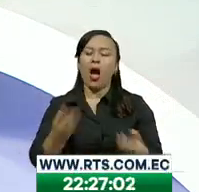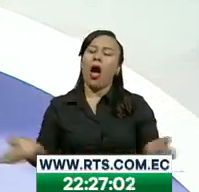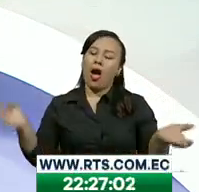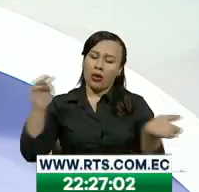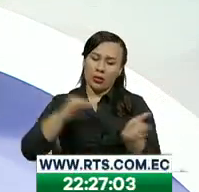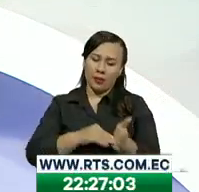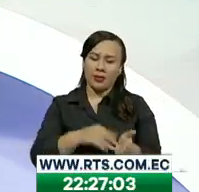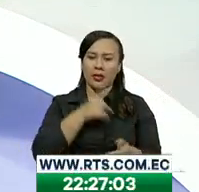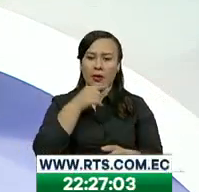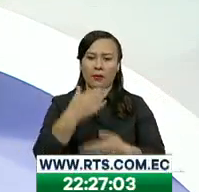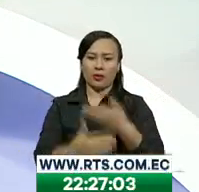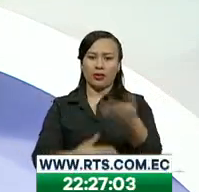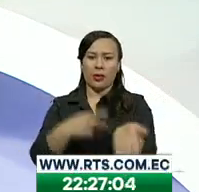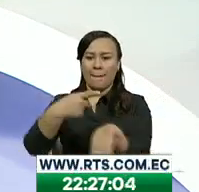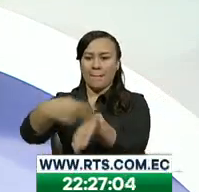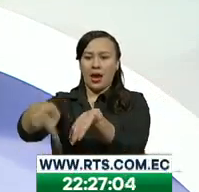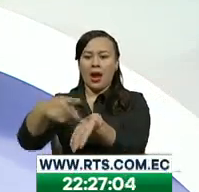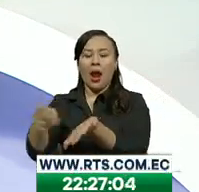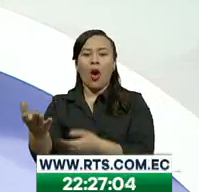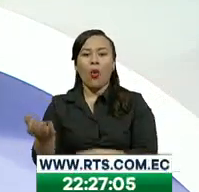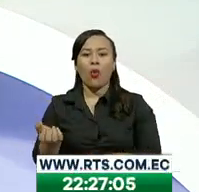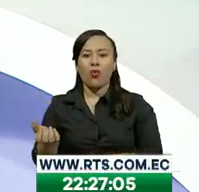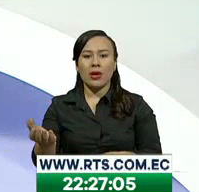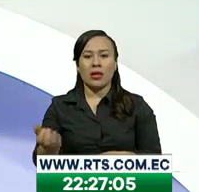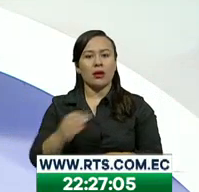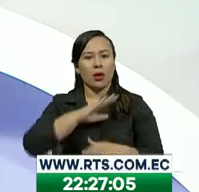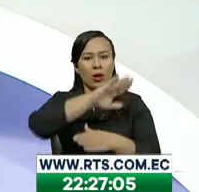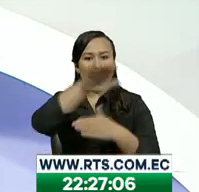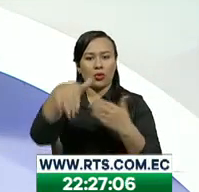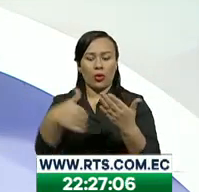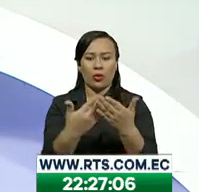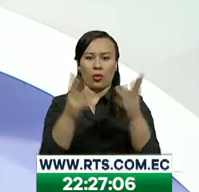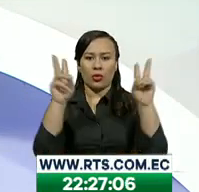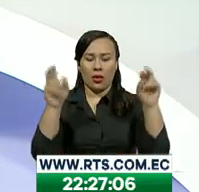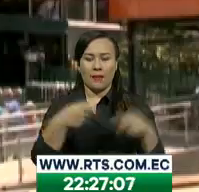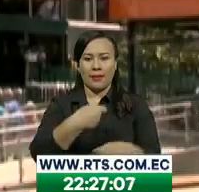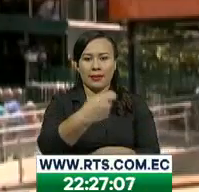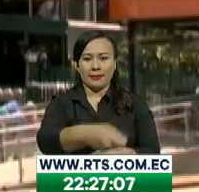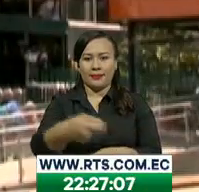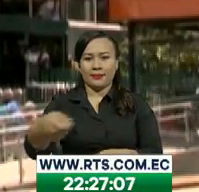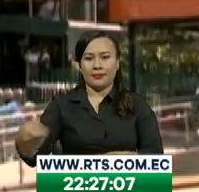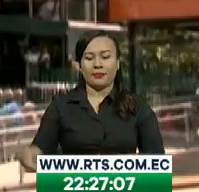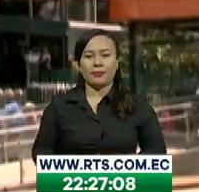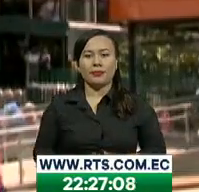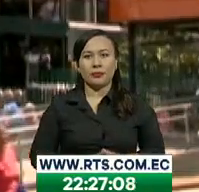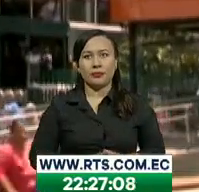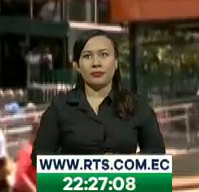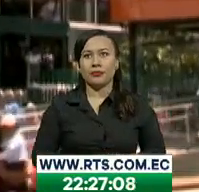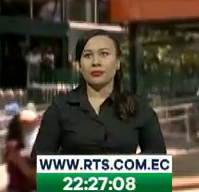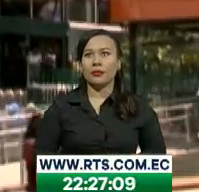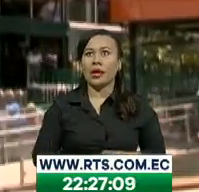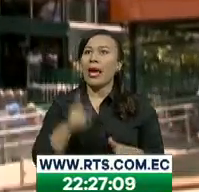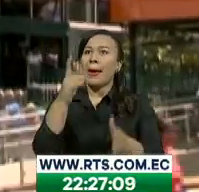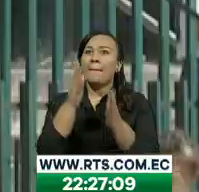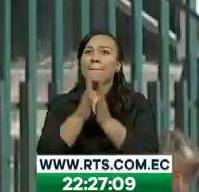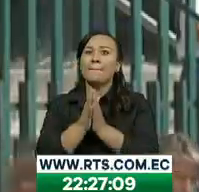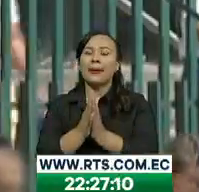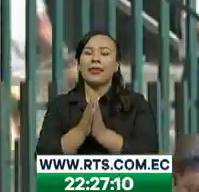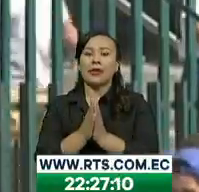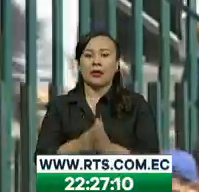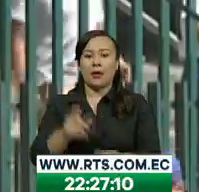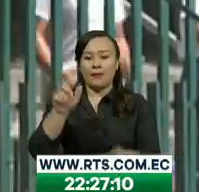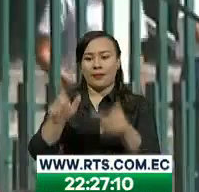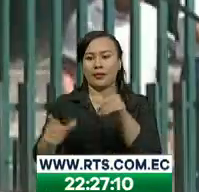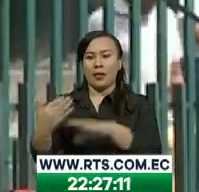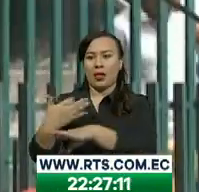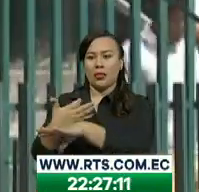activar los procesos de pago de las jubilaciones en todos los sectores. Había sido un pedido del sector de los jubilados desde